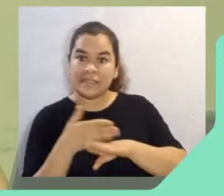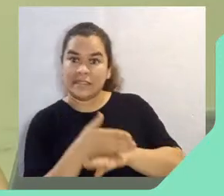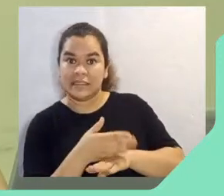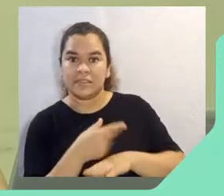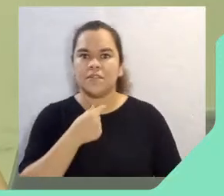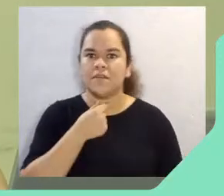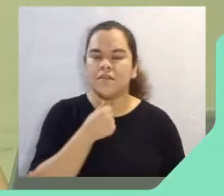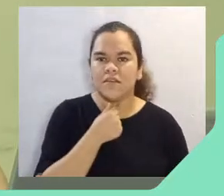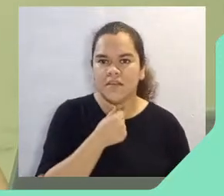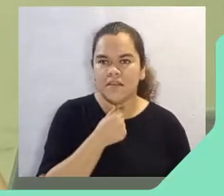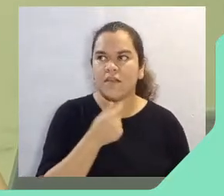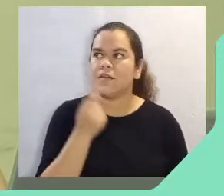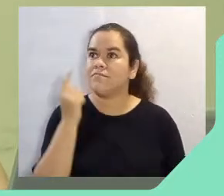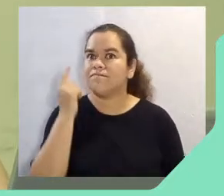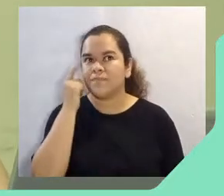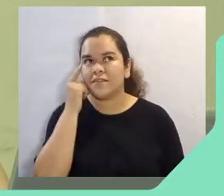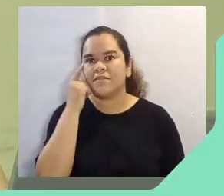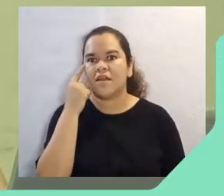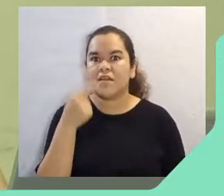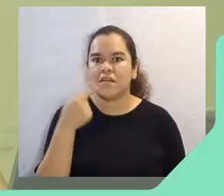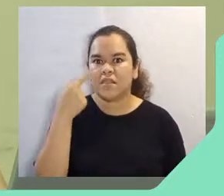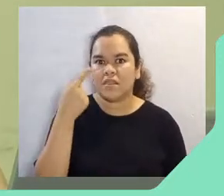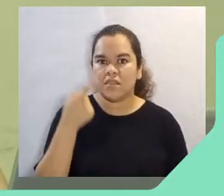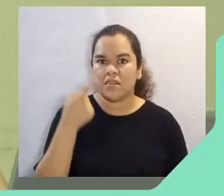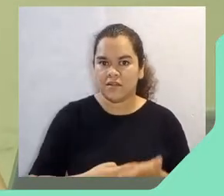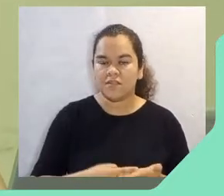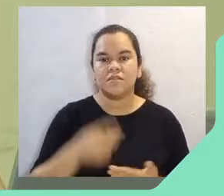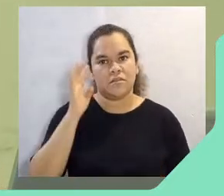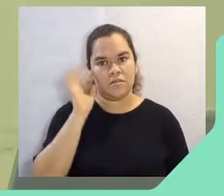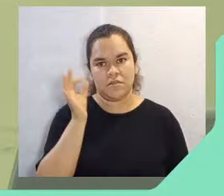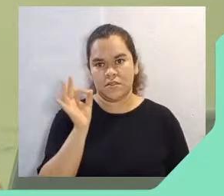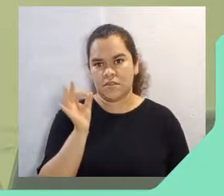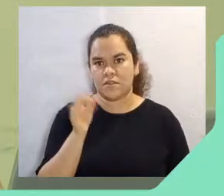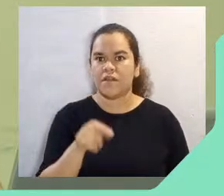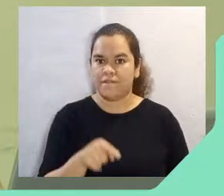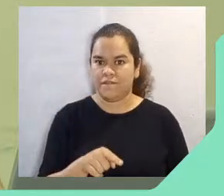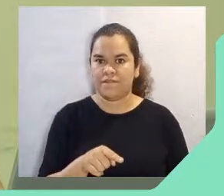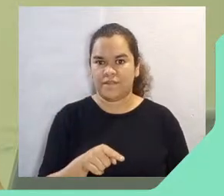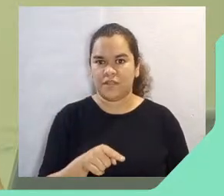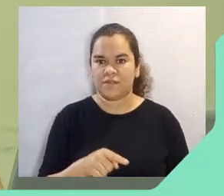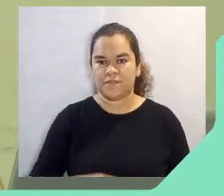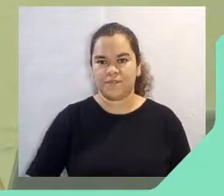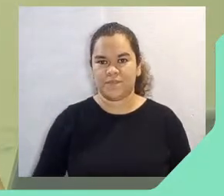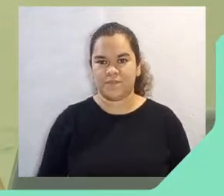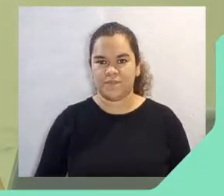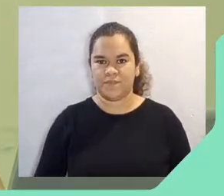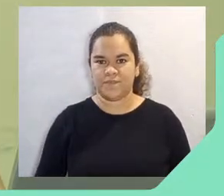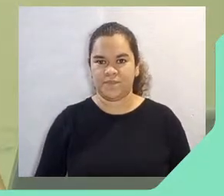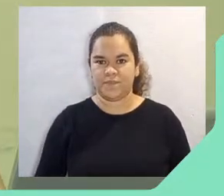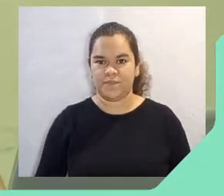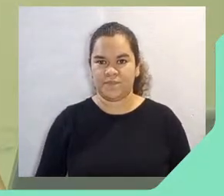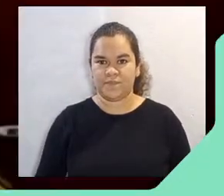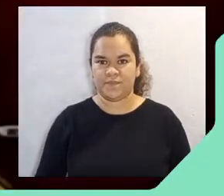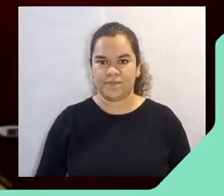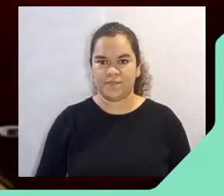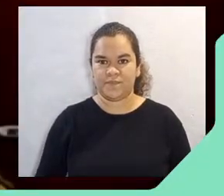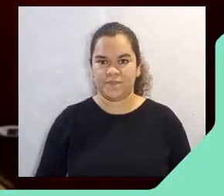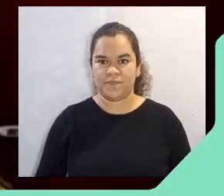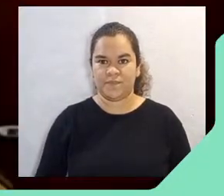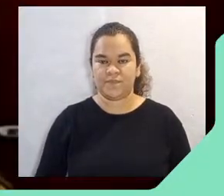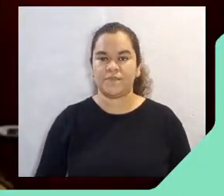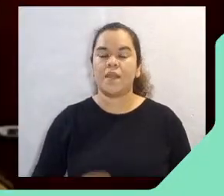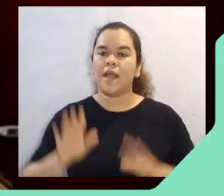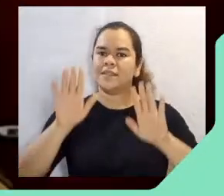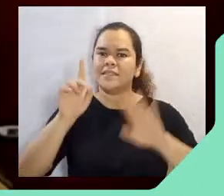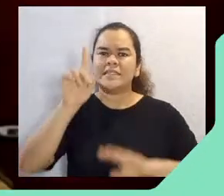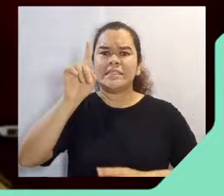proceso de elección y viendo cómo encarar el año entrante. Sí, Silvia, perdóname una cosita